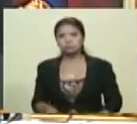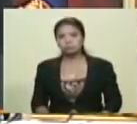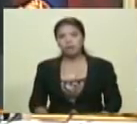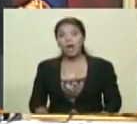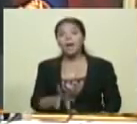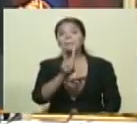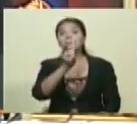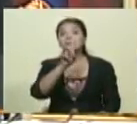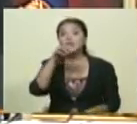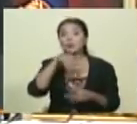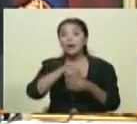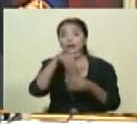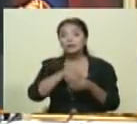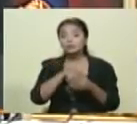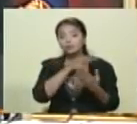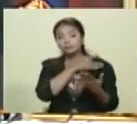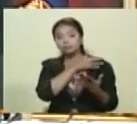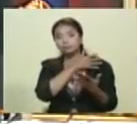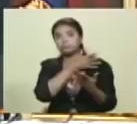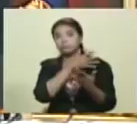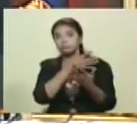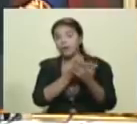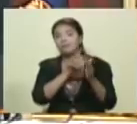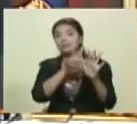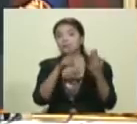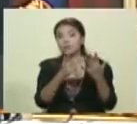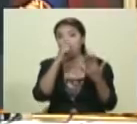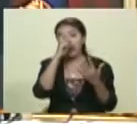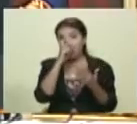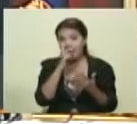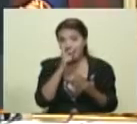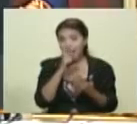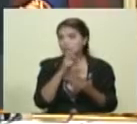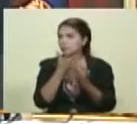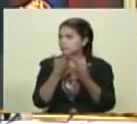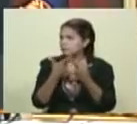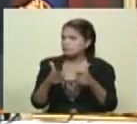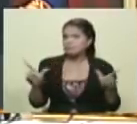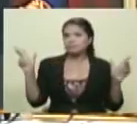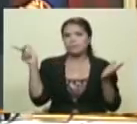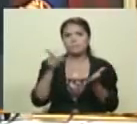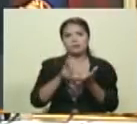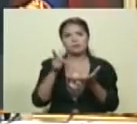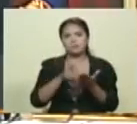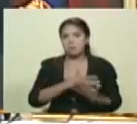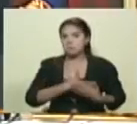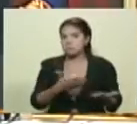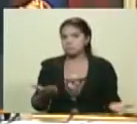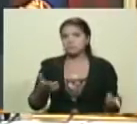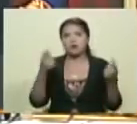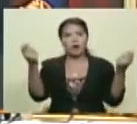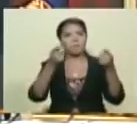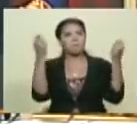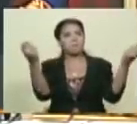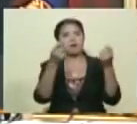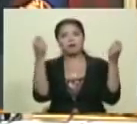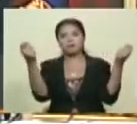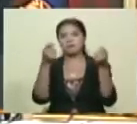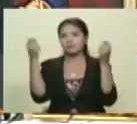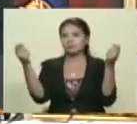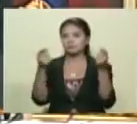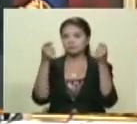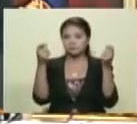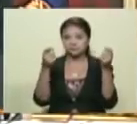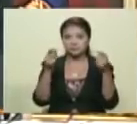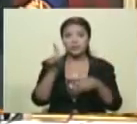21 elecciones en 18 años. Con libre participación política. Con libre campaña. Eso